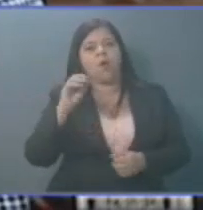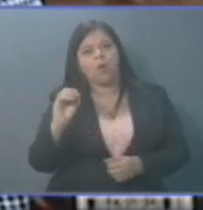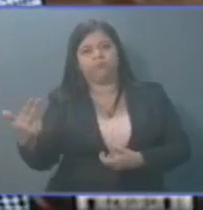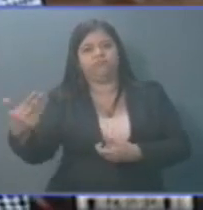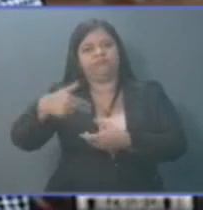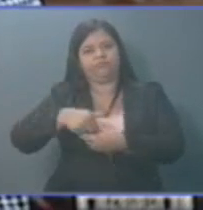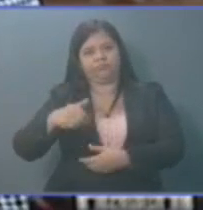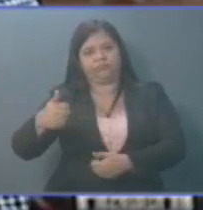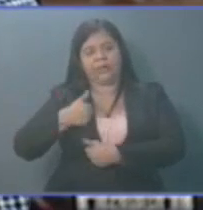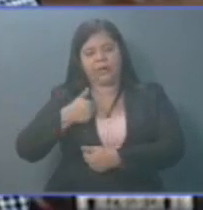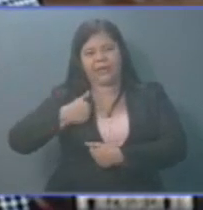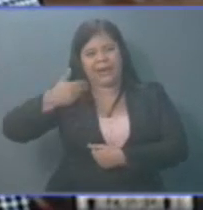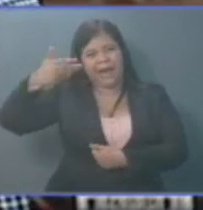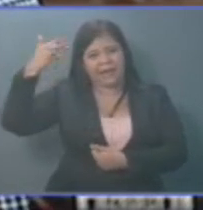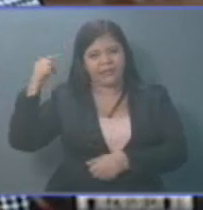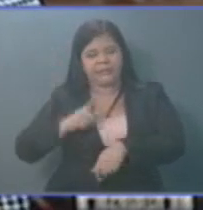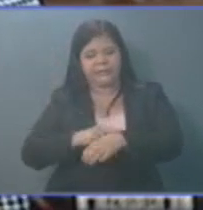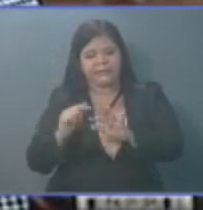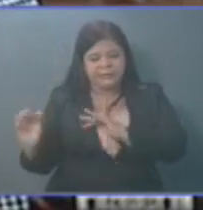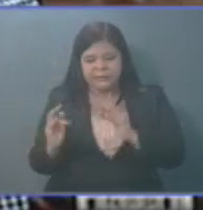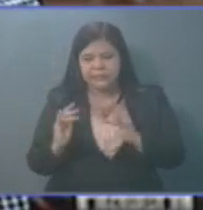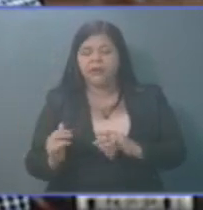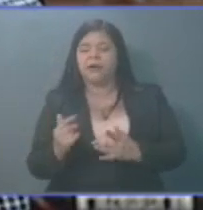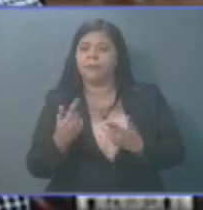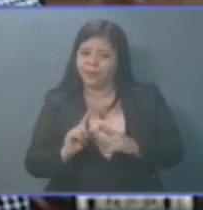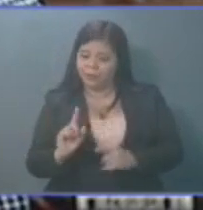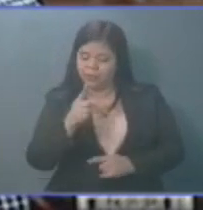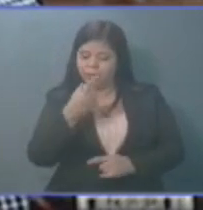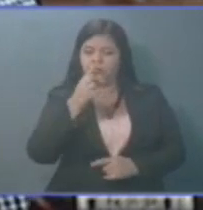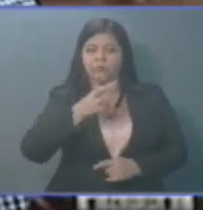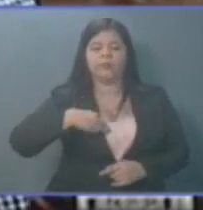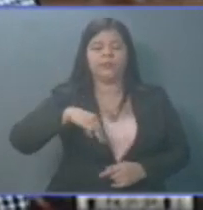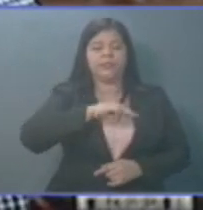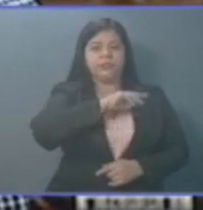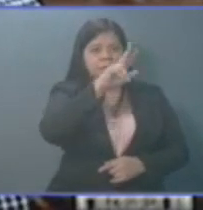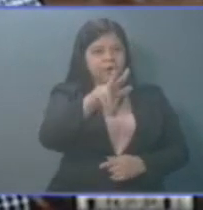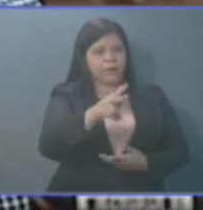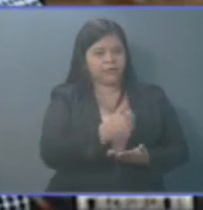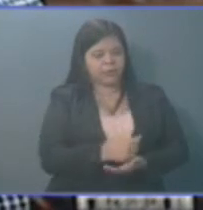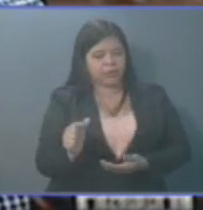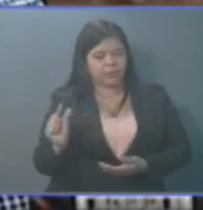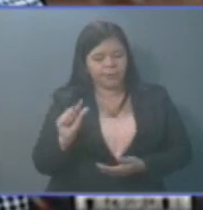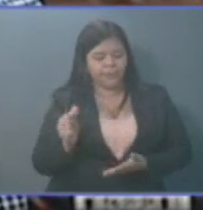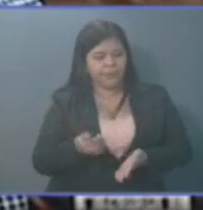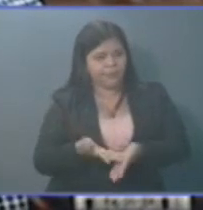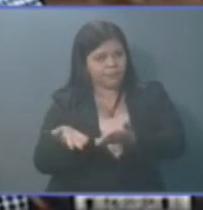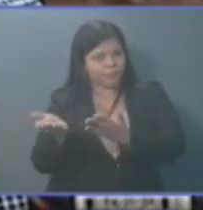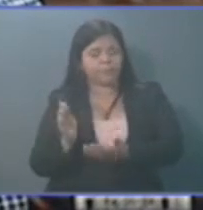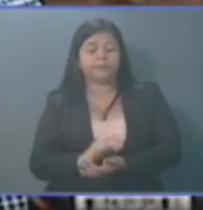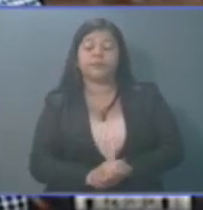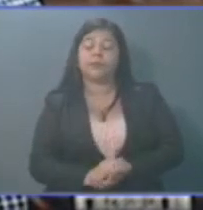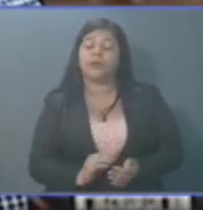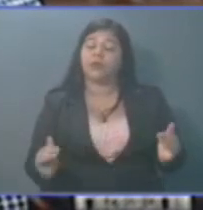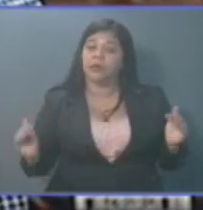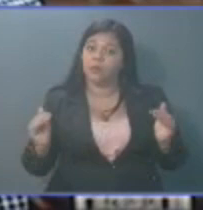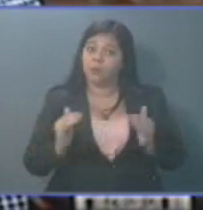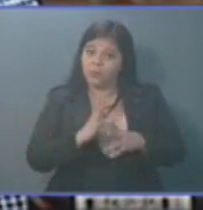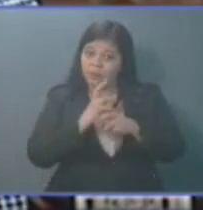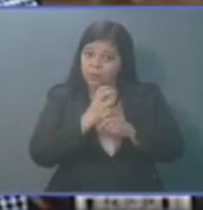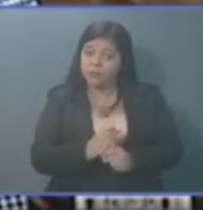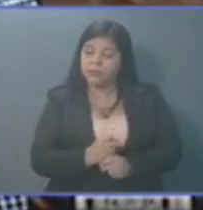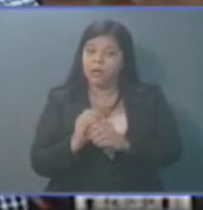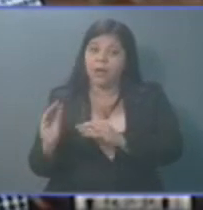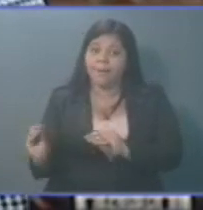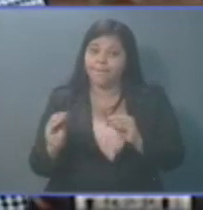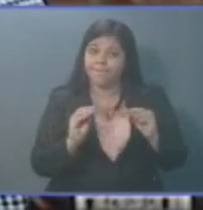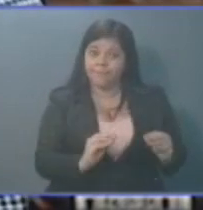que identifique y autorice el Ministerio de Hacienda, así como también garantizará la